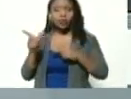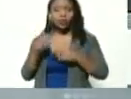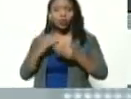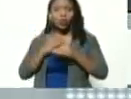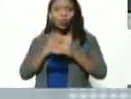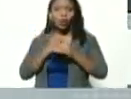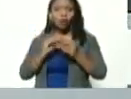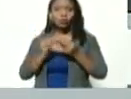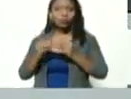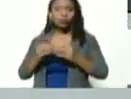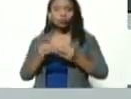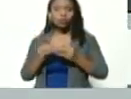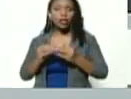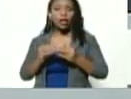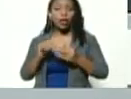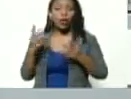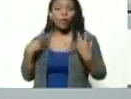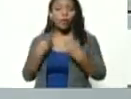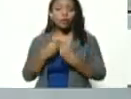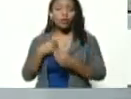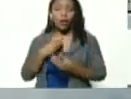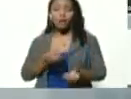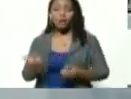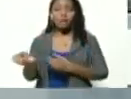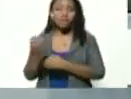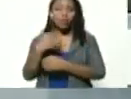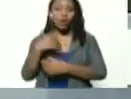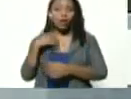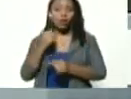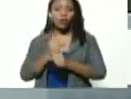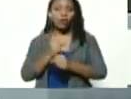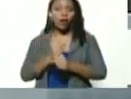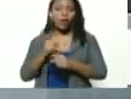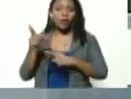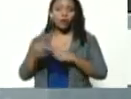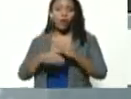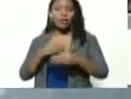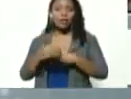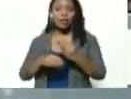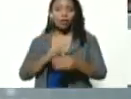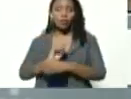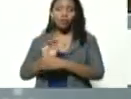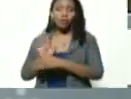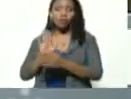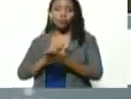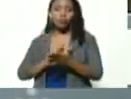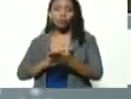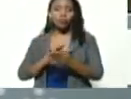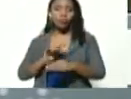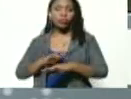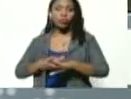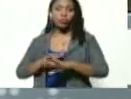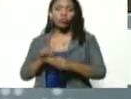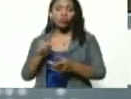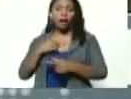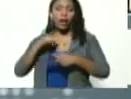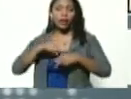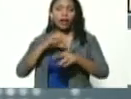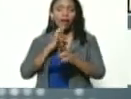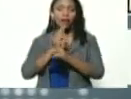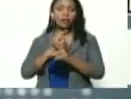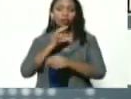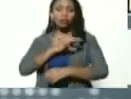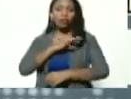elaborados, compañeros y compañeras que han enviado sus trabajos y que a partir de hoy están siendo transmitidos a través de nuestras redes sociales, el canal de YouTube